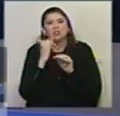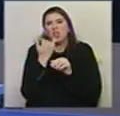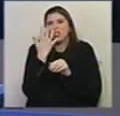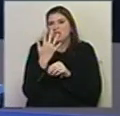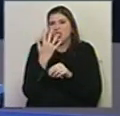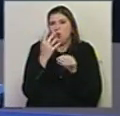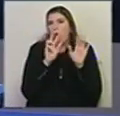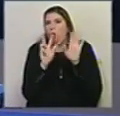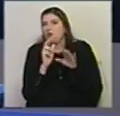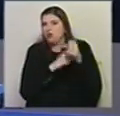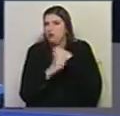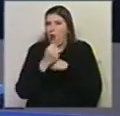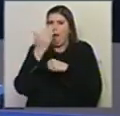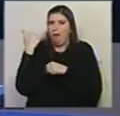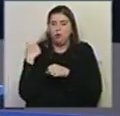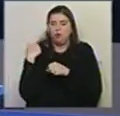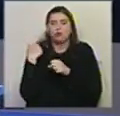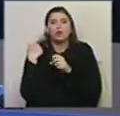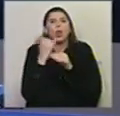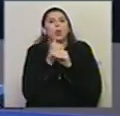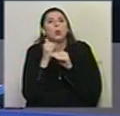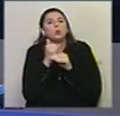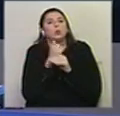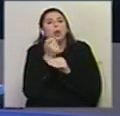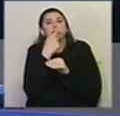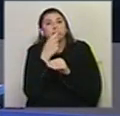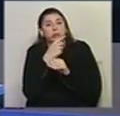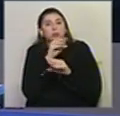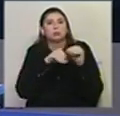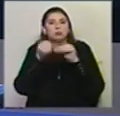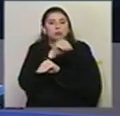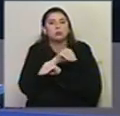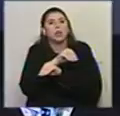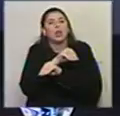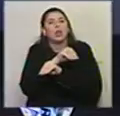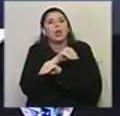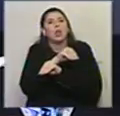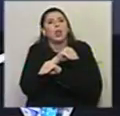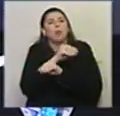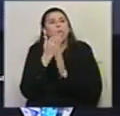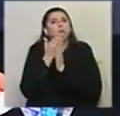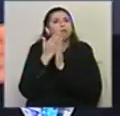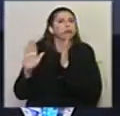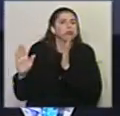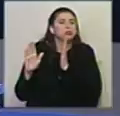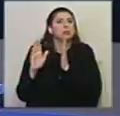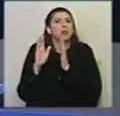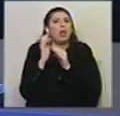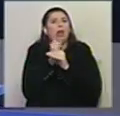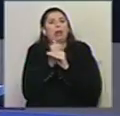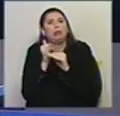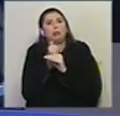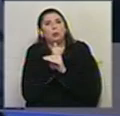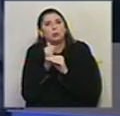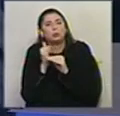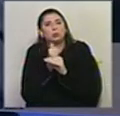la industria del medicamento ha sustituido, ha desplazado a la industria de la guerra o